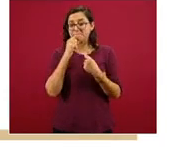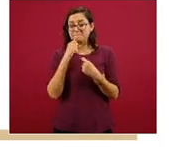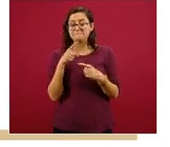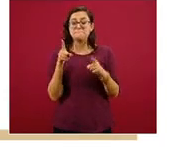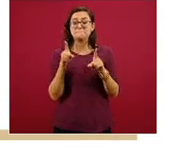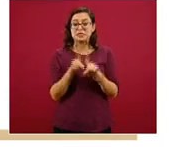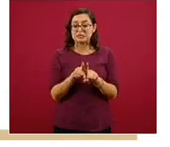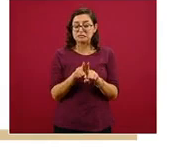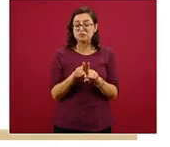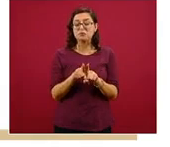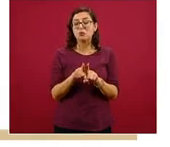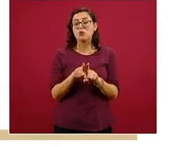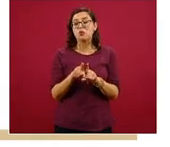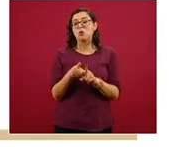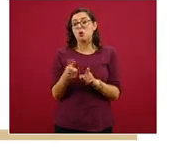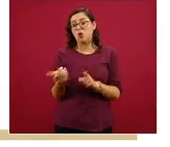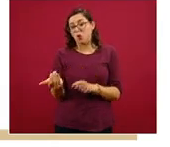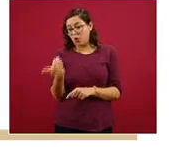alimento proveen